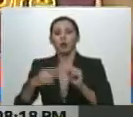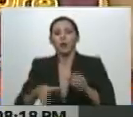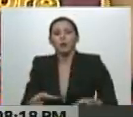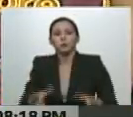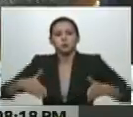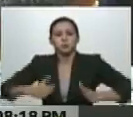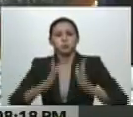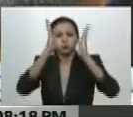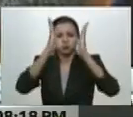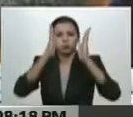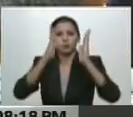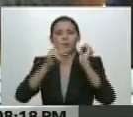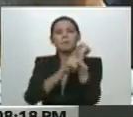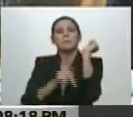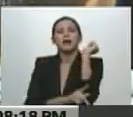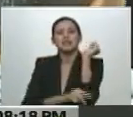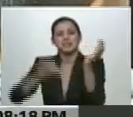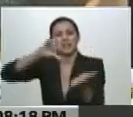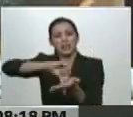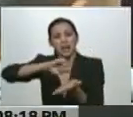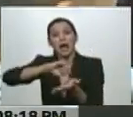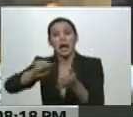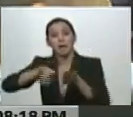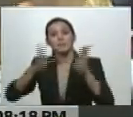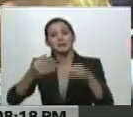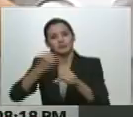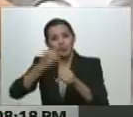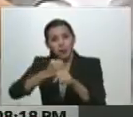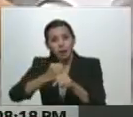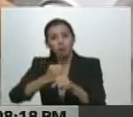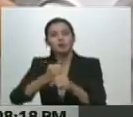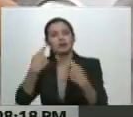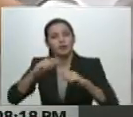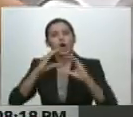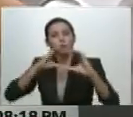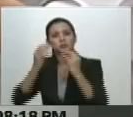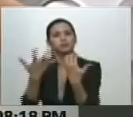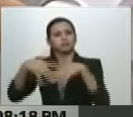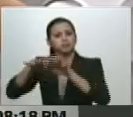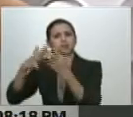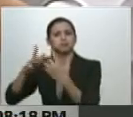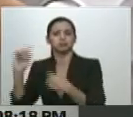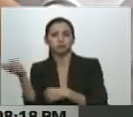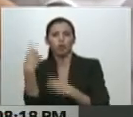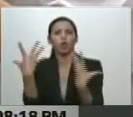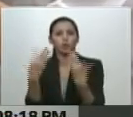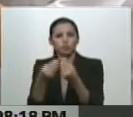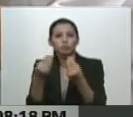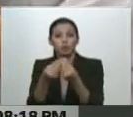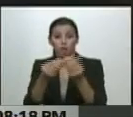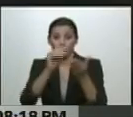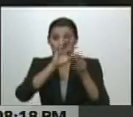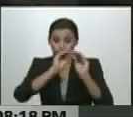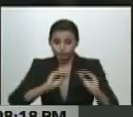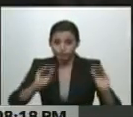discutirán propuestas en mesas de trabajo en pro de una comunicación incluyente y colectiva, documento que